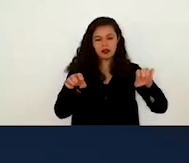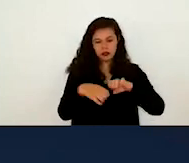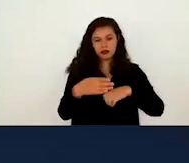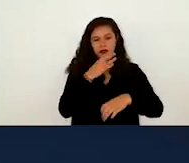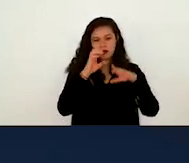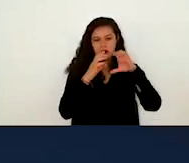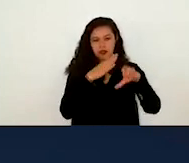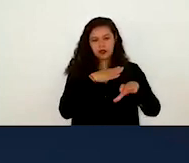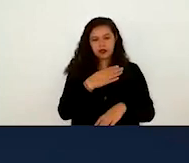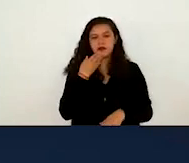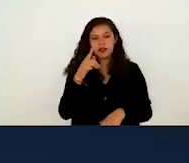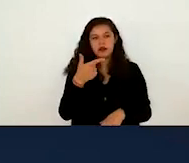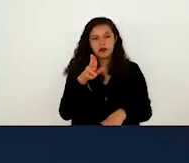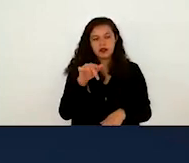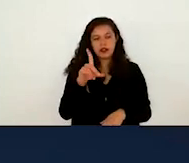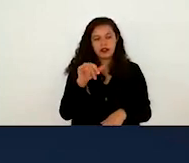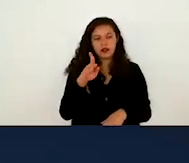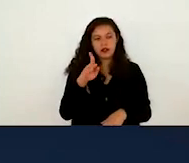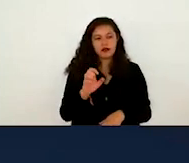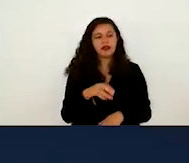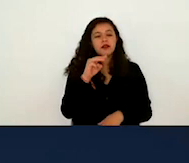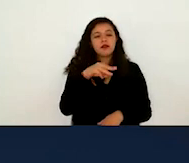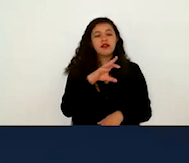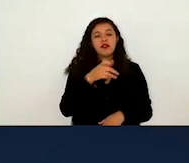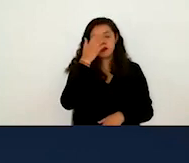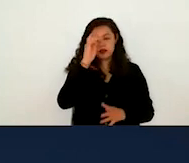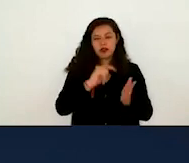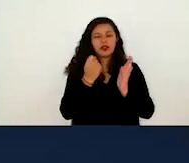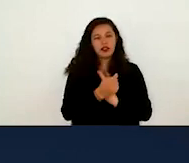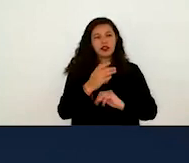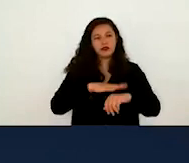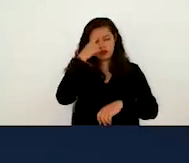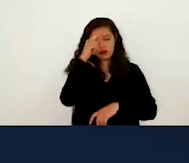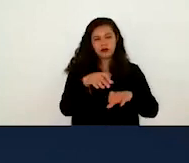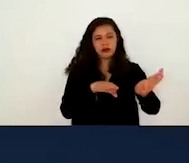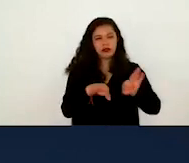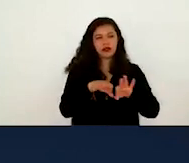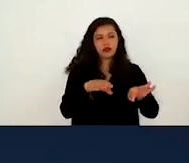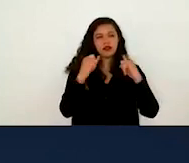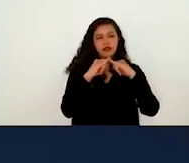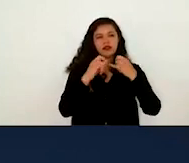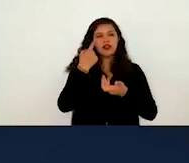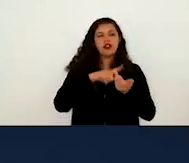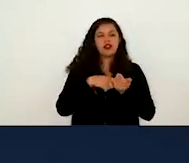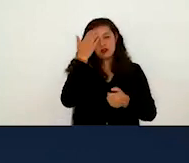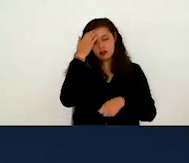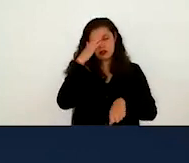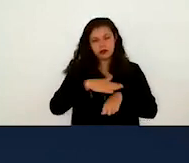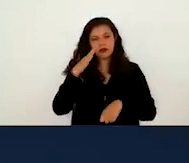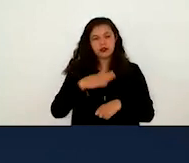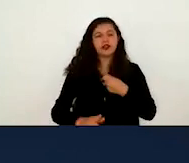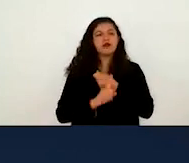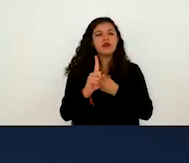guadalupe mano reconoce las mejores técnicas para mejorar el desempeño de los trabajos en la institución ok resolución de